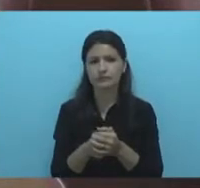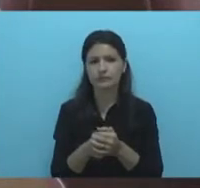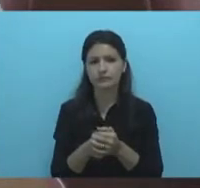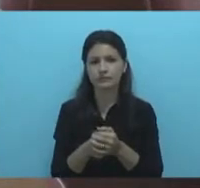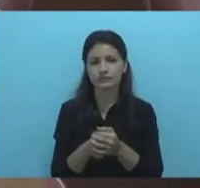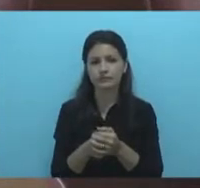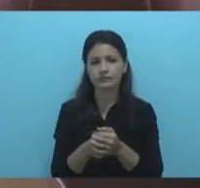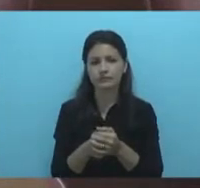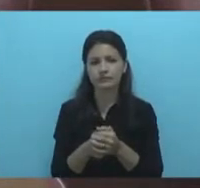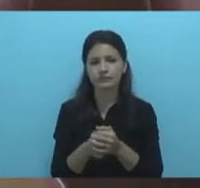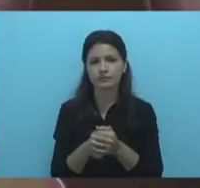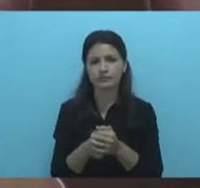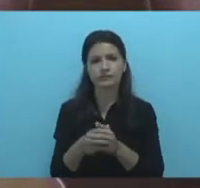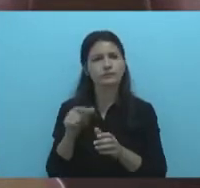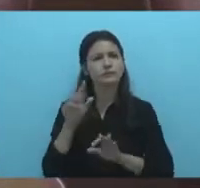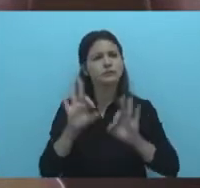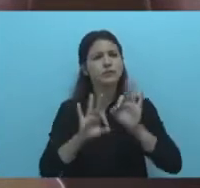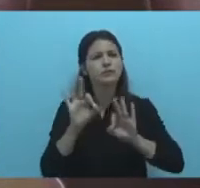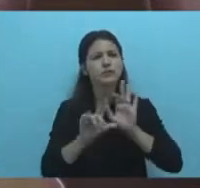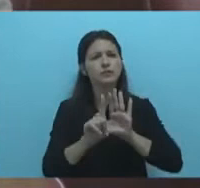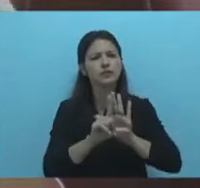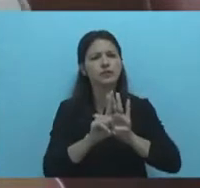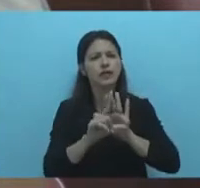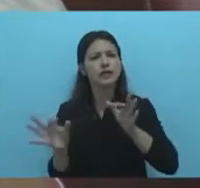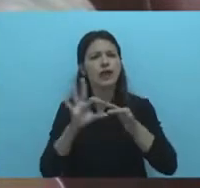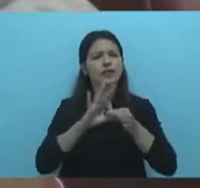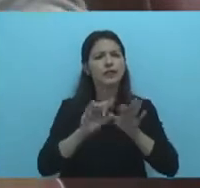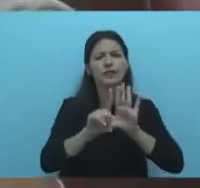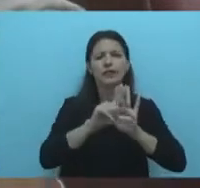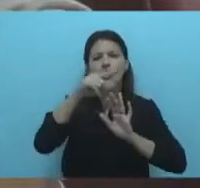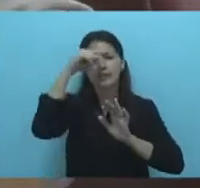estamos tratando, estamos adhiriendo a la Ley Nacional